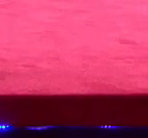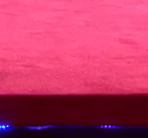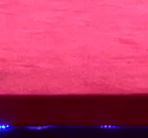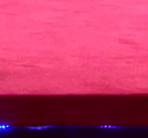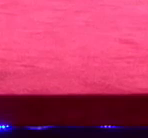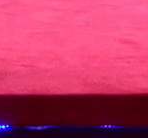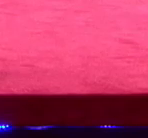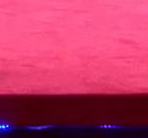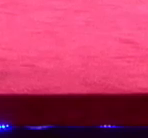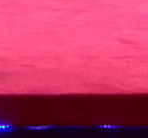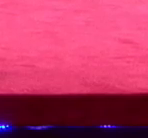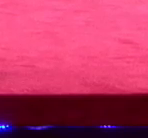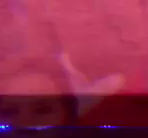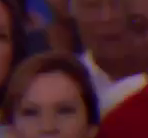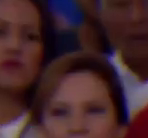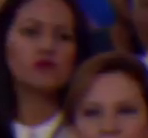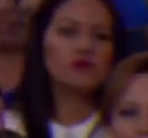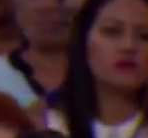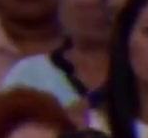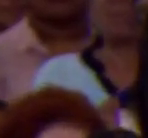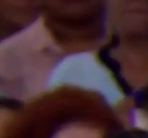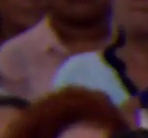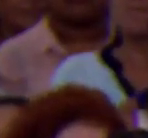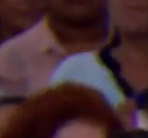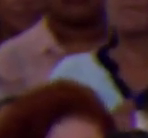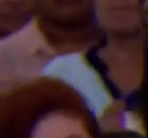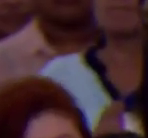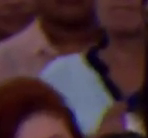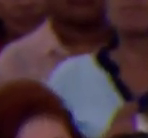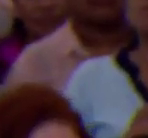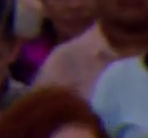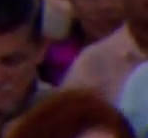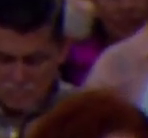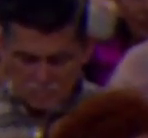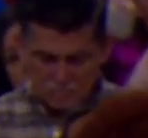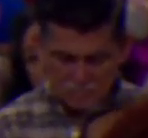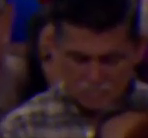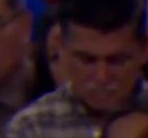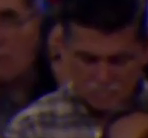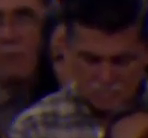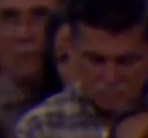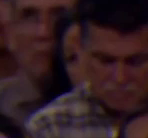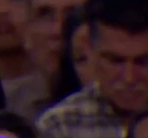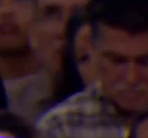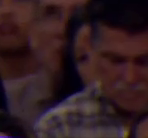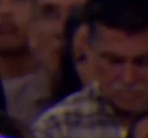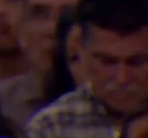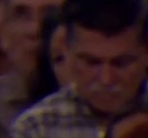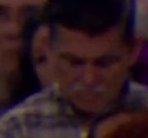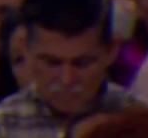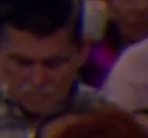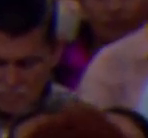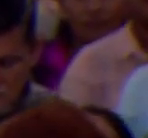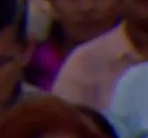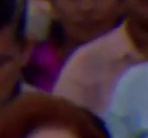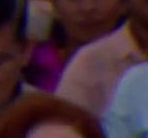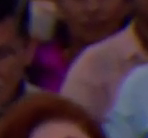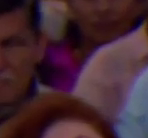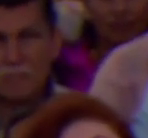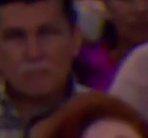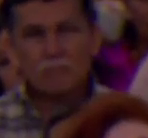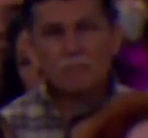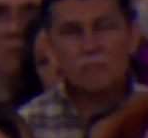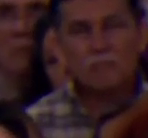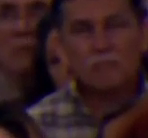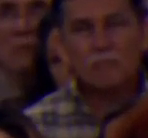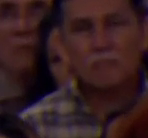chocolate los jueves, les regalamos camisetas a los servidores. Yo me puse a pensar si realmente vale la pena seguir a Cristo. Esta es mi respuesta: una